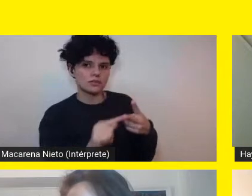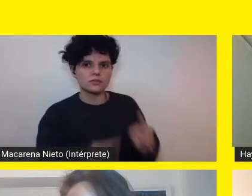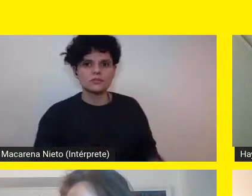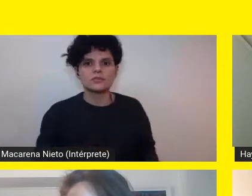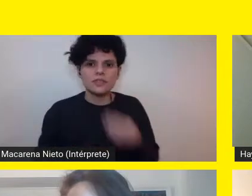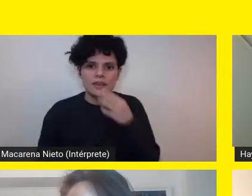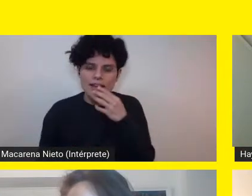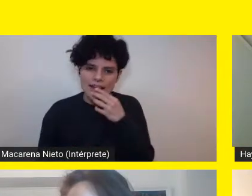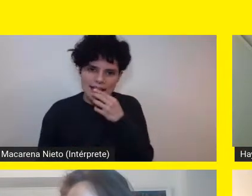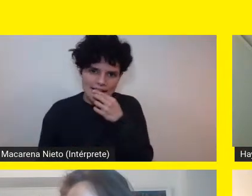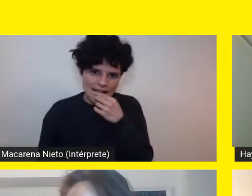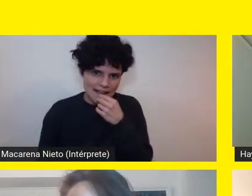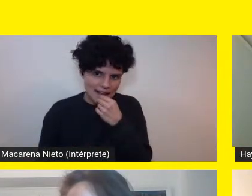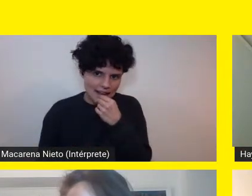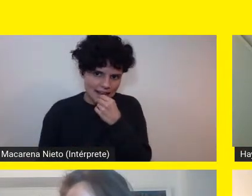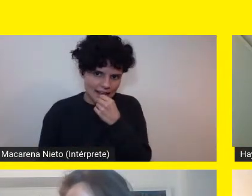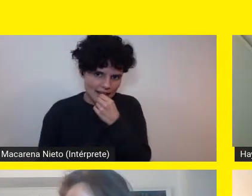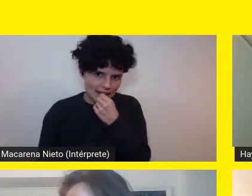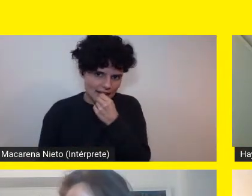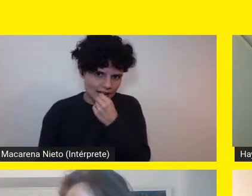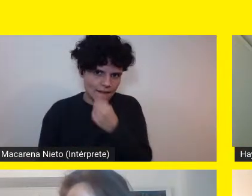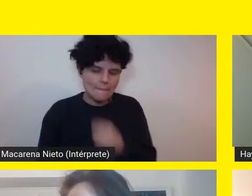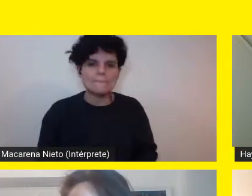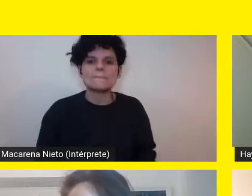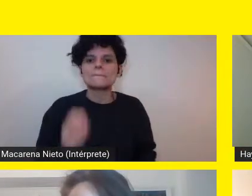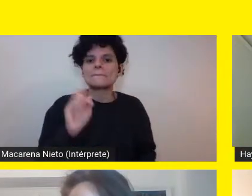pero vamos con esta. Nicole.